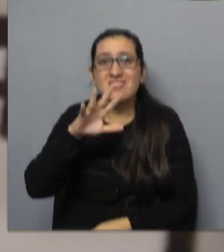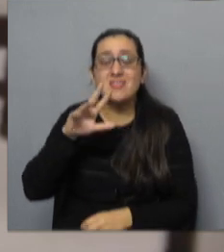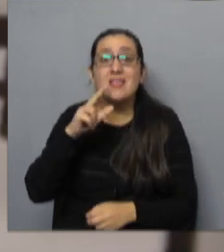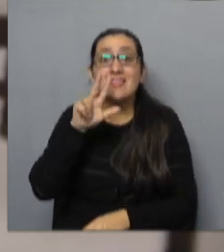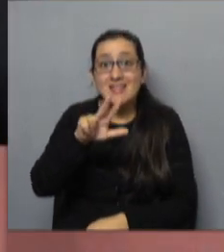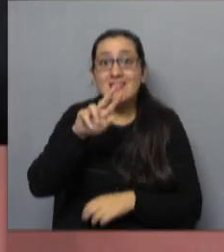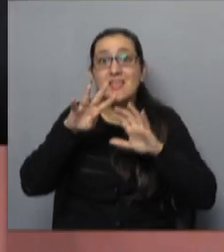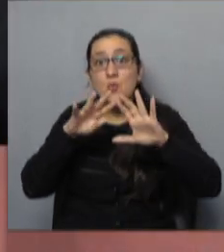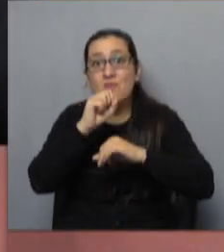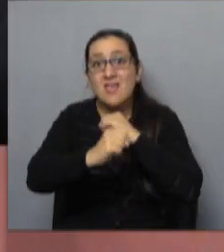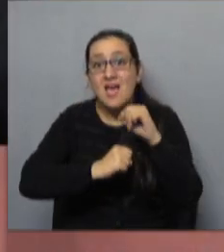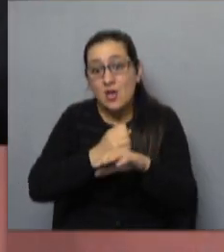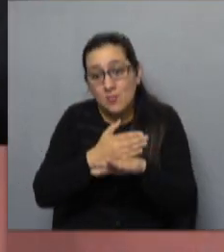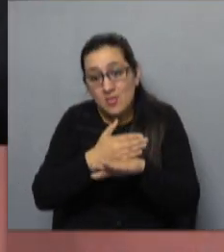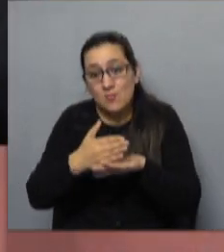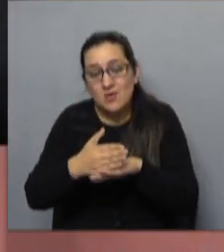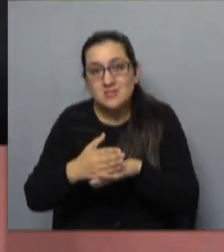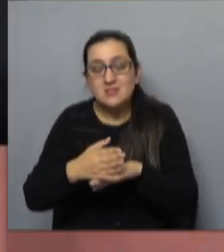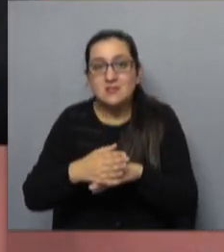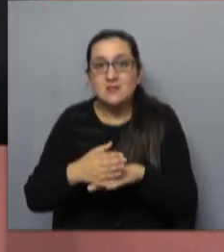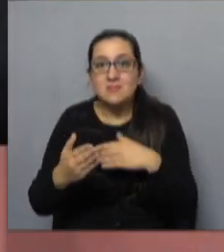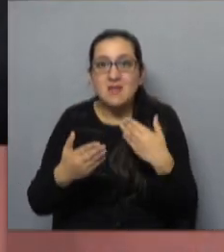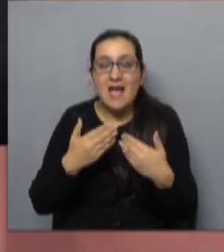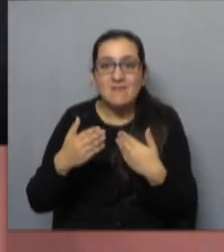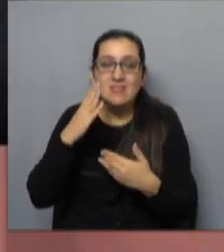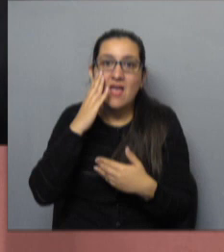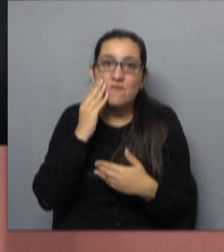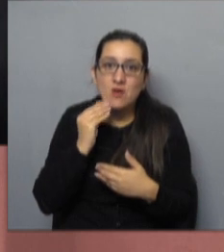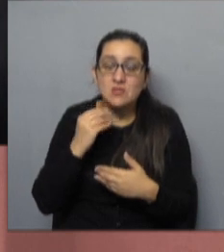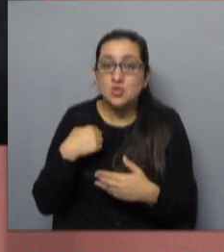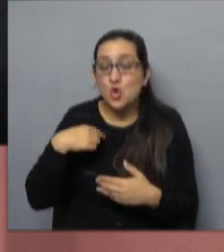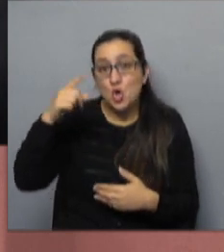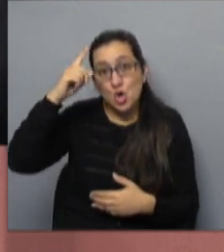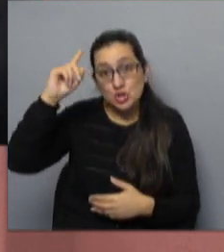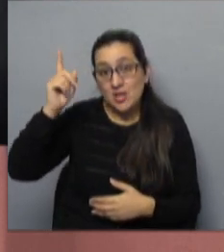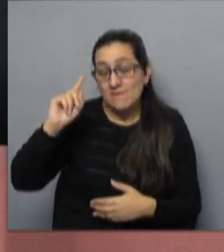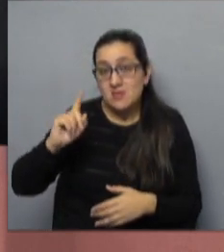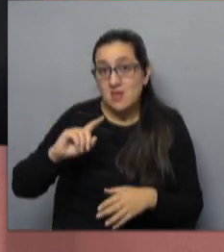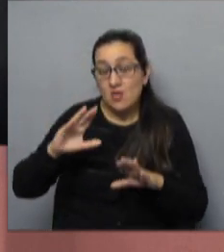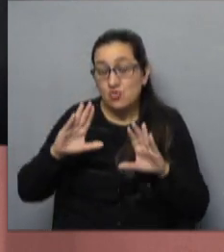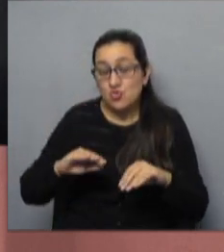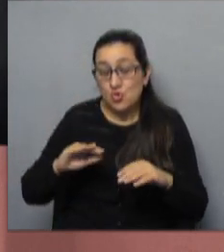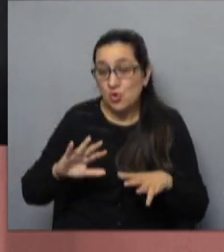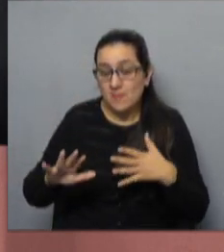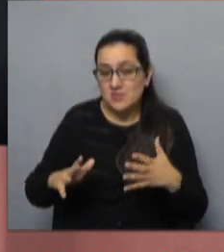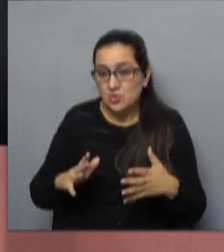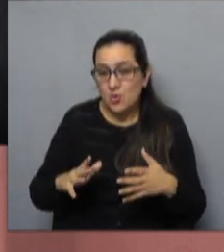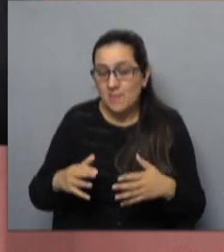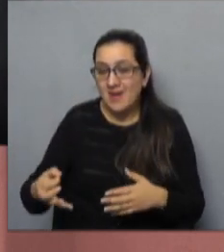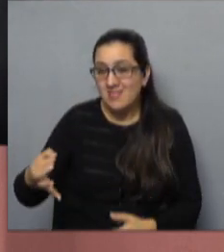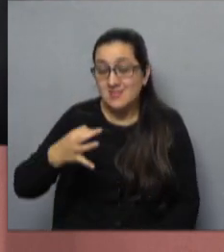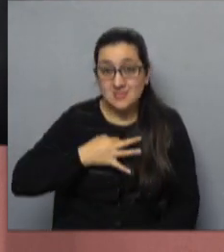39 años después me hablan de abuelas. Yo no sabía todo lo que había pasado para